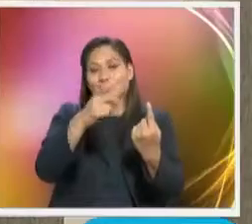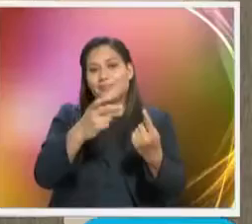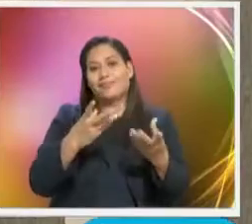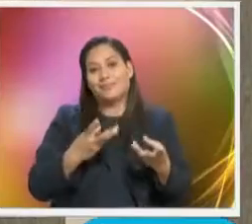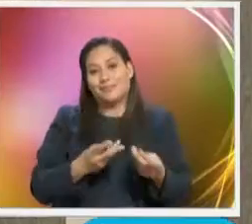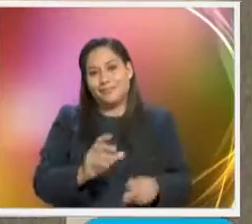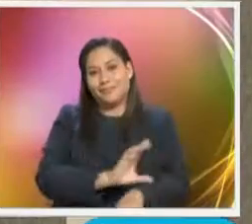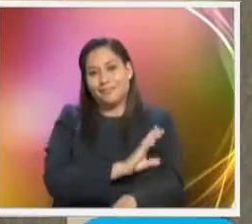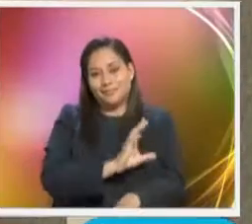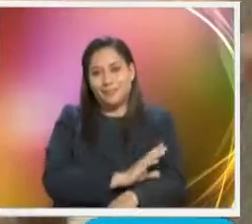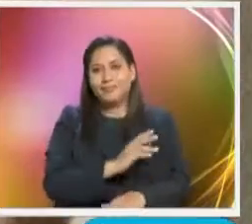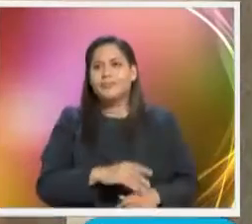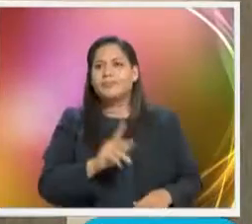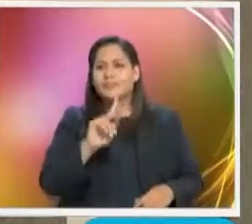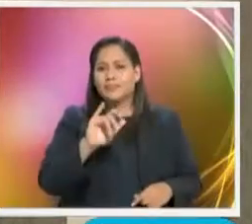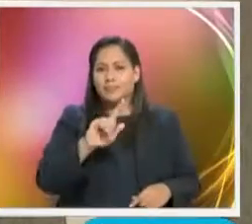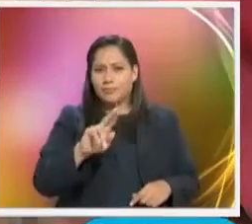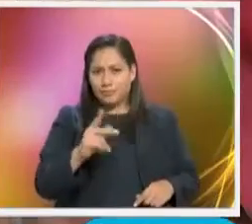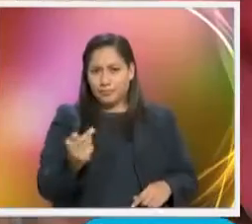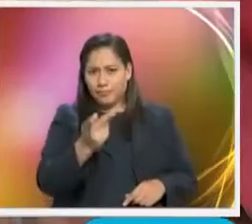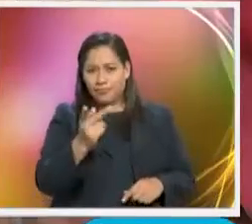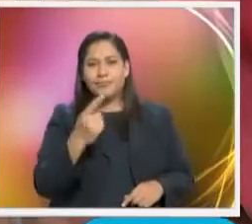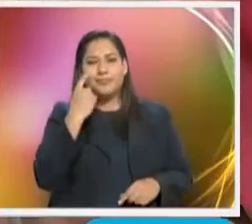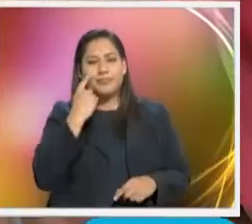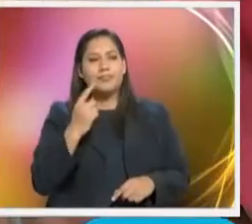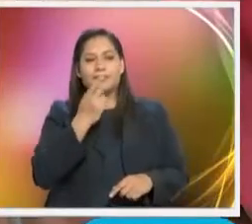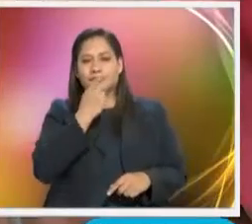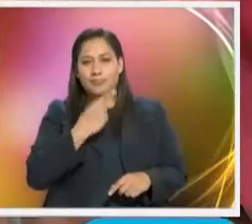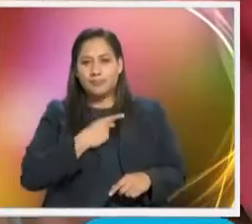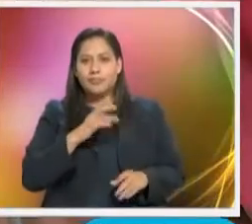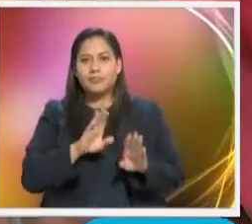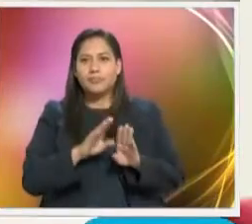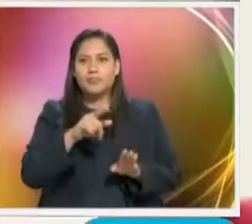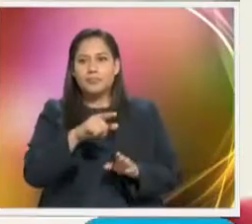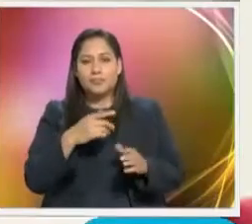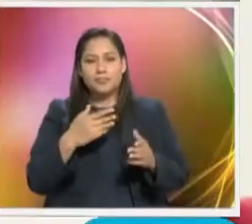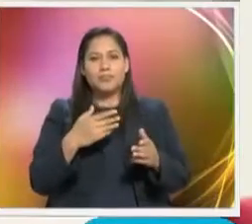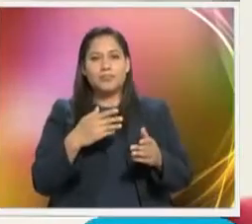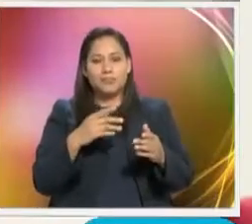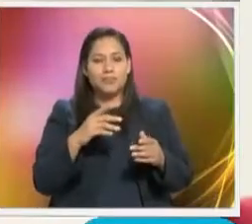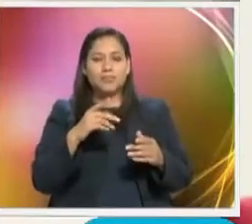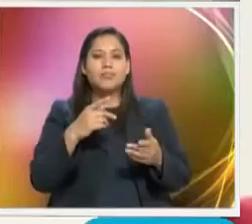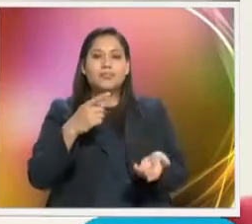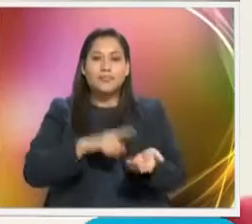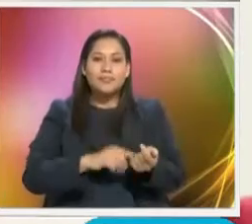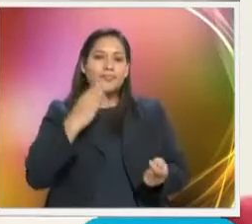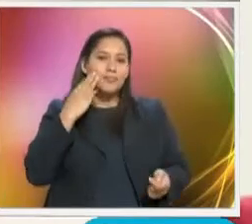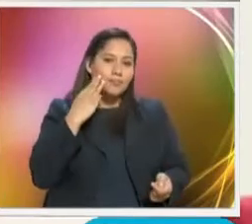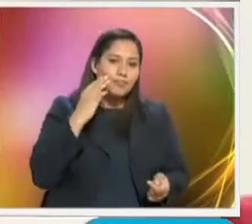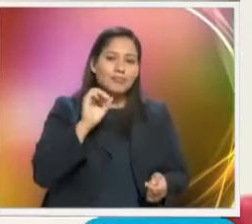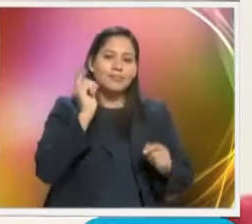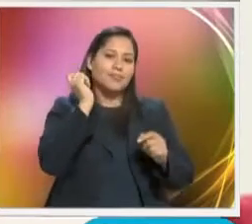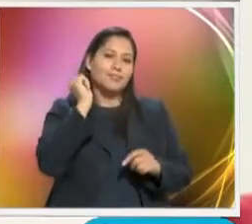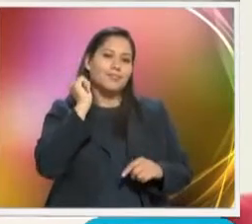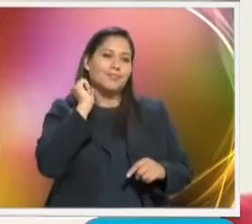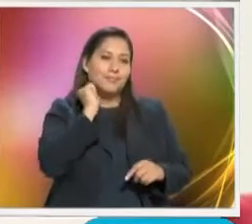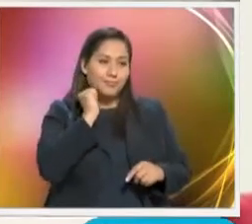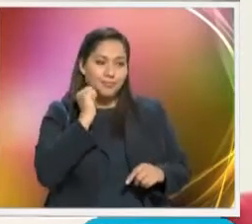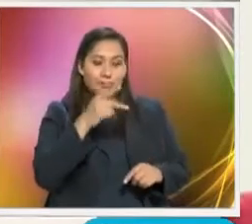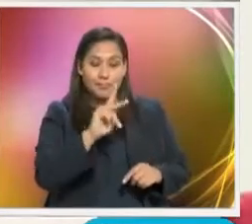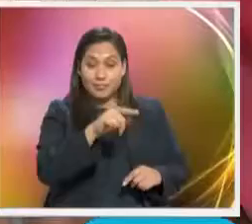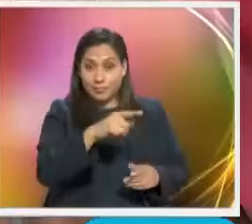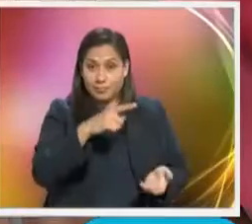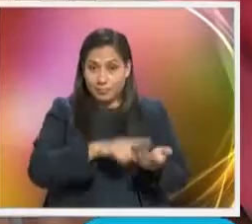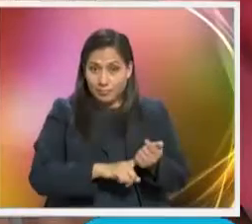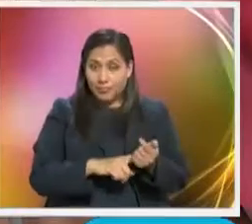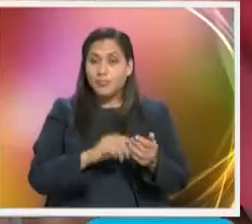consumiendo batería. Piso, una pregunta. Tú Adelante. mencionabas de la actualización del sistema operativo de los equipos, pero las aplicaciones también tienen actualizaciones. Por